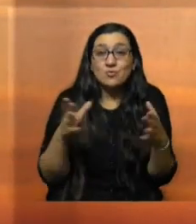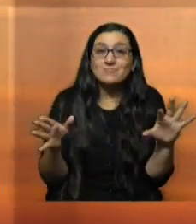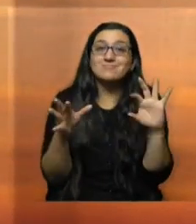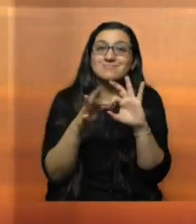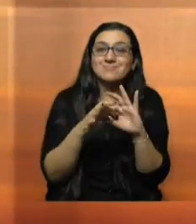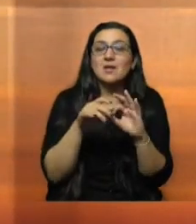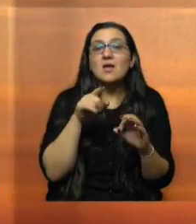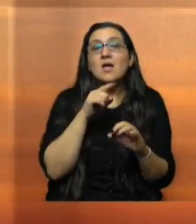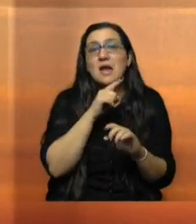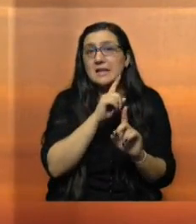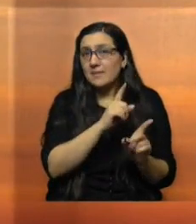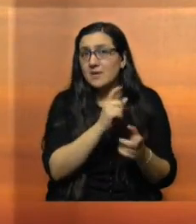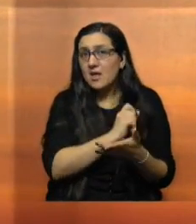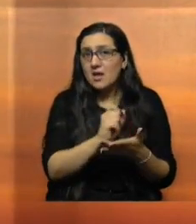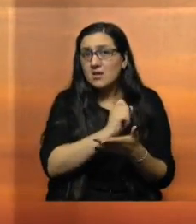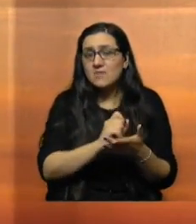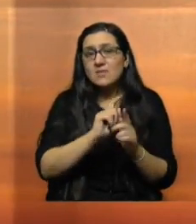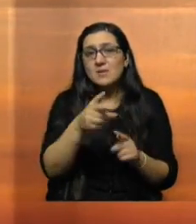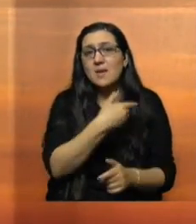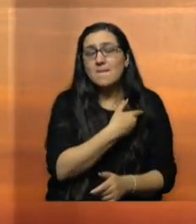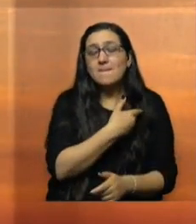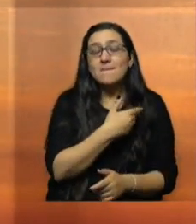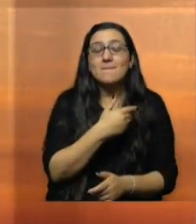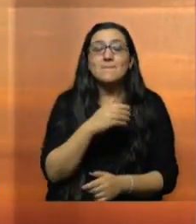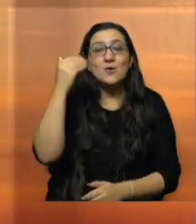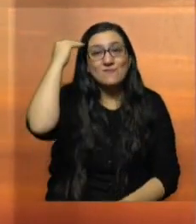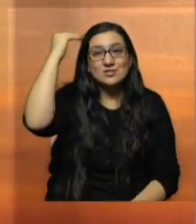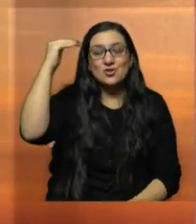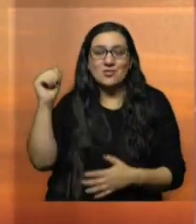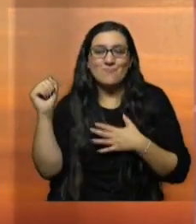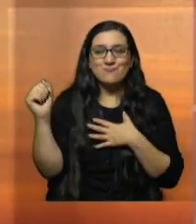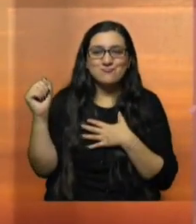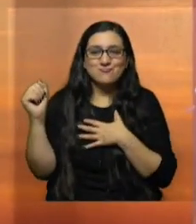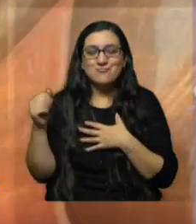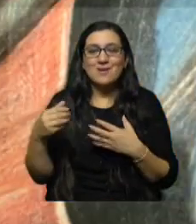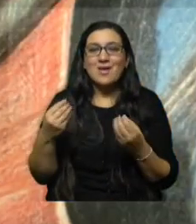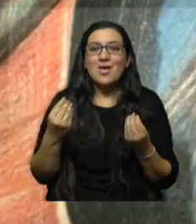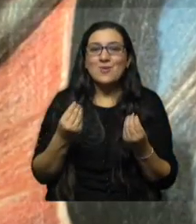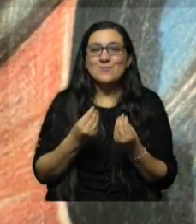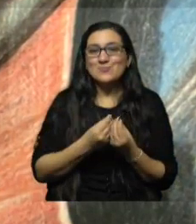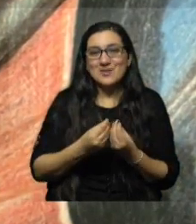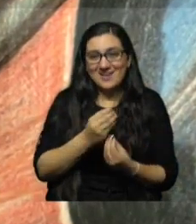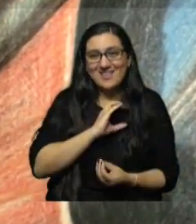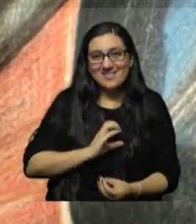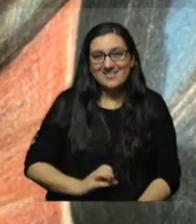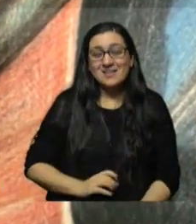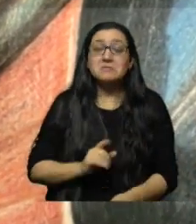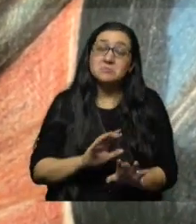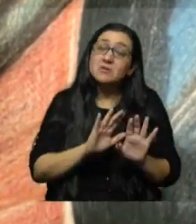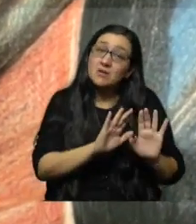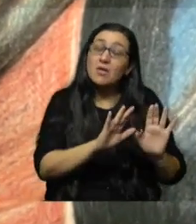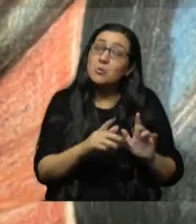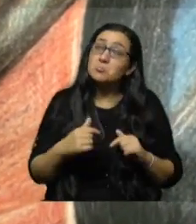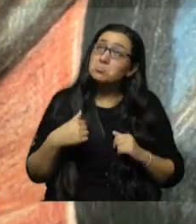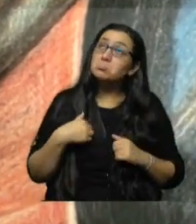escribe, es maestro de salsa, es una persona con múltiples talentos. Y quedó eso ahí flotando en el